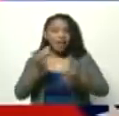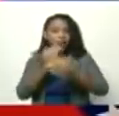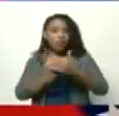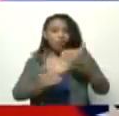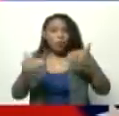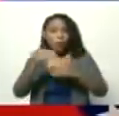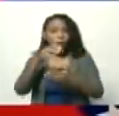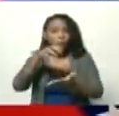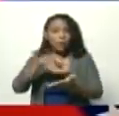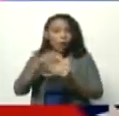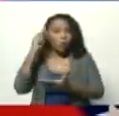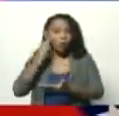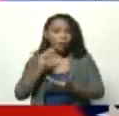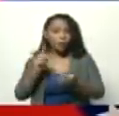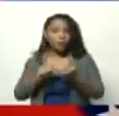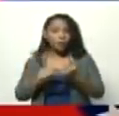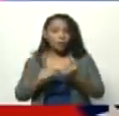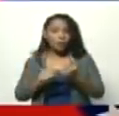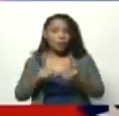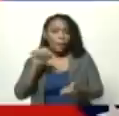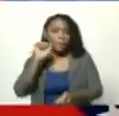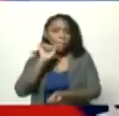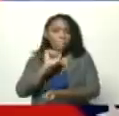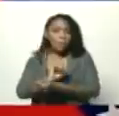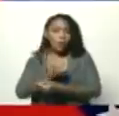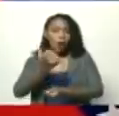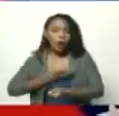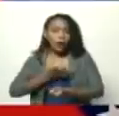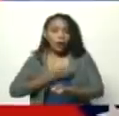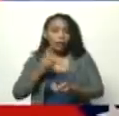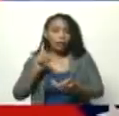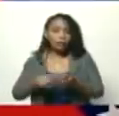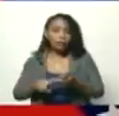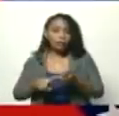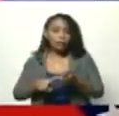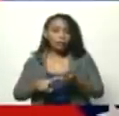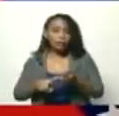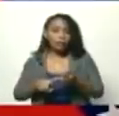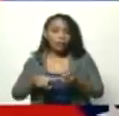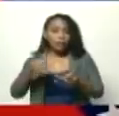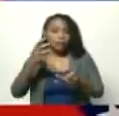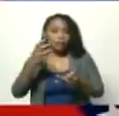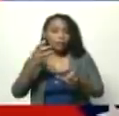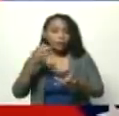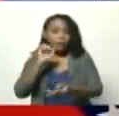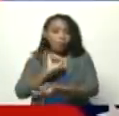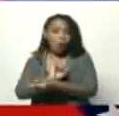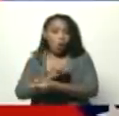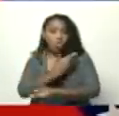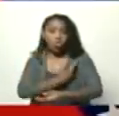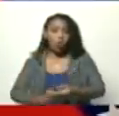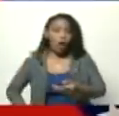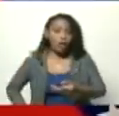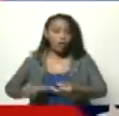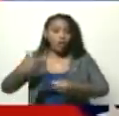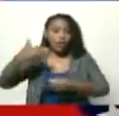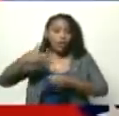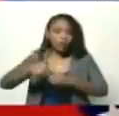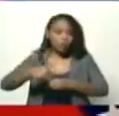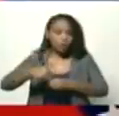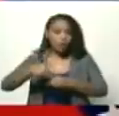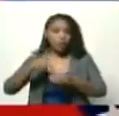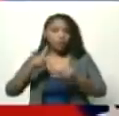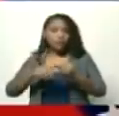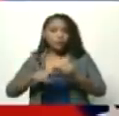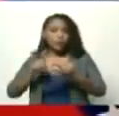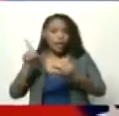superior del Estado Bolívar, está capturado un alcalde, están capturados dueños de estaciones de combustibles